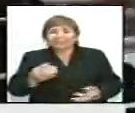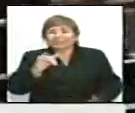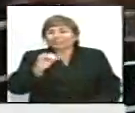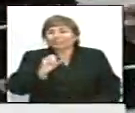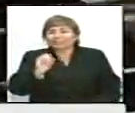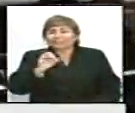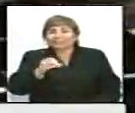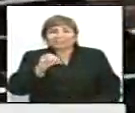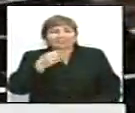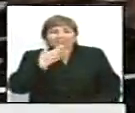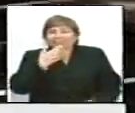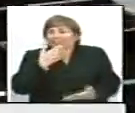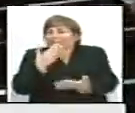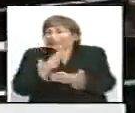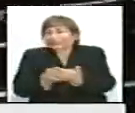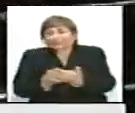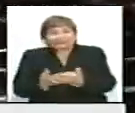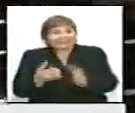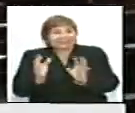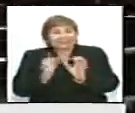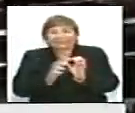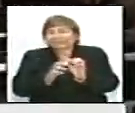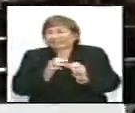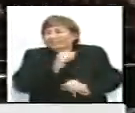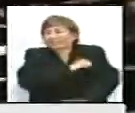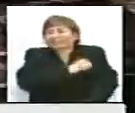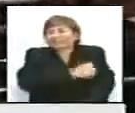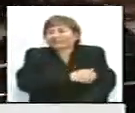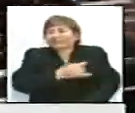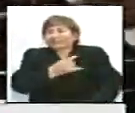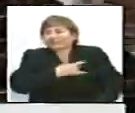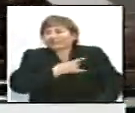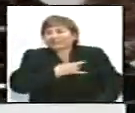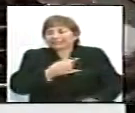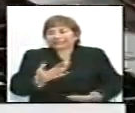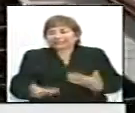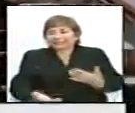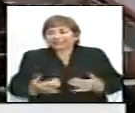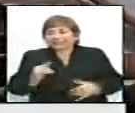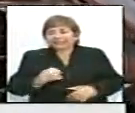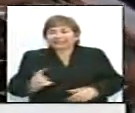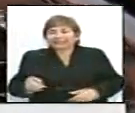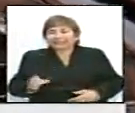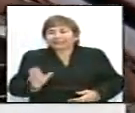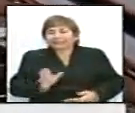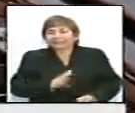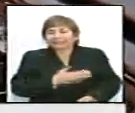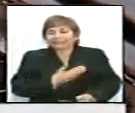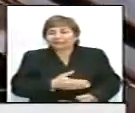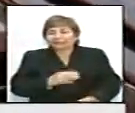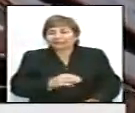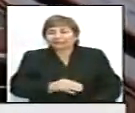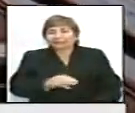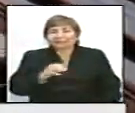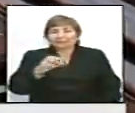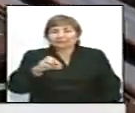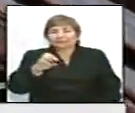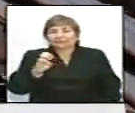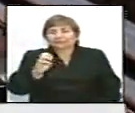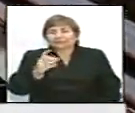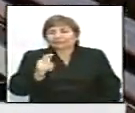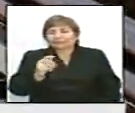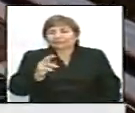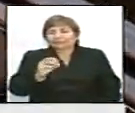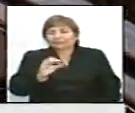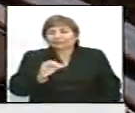tiene palabras para agradecer a las autoridades de la Universidad Nacional de Música, al congresista Francisco Petrozzi y,